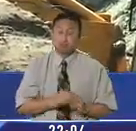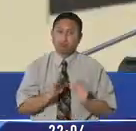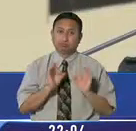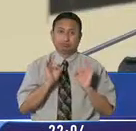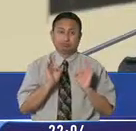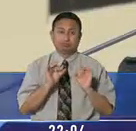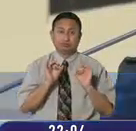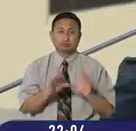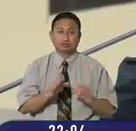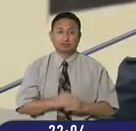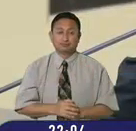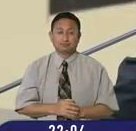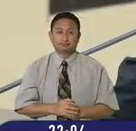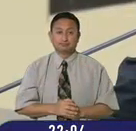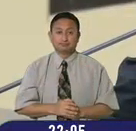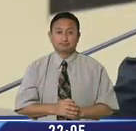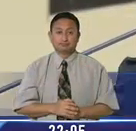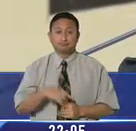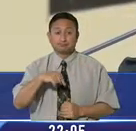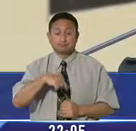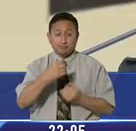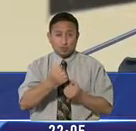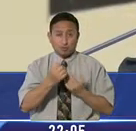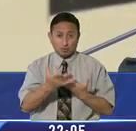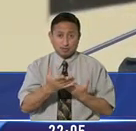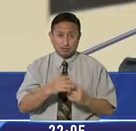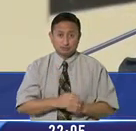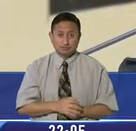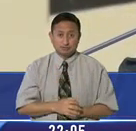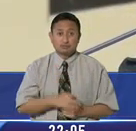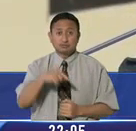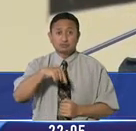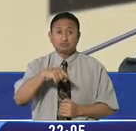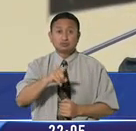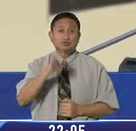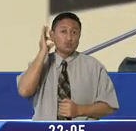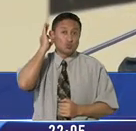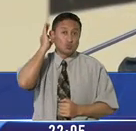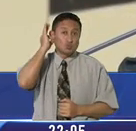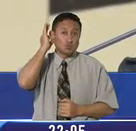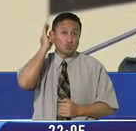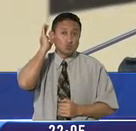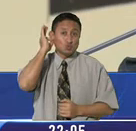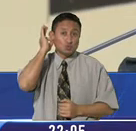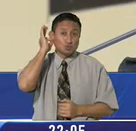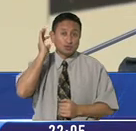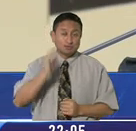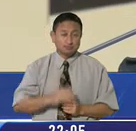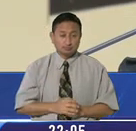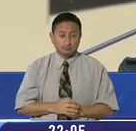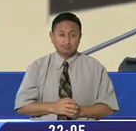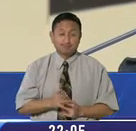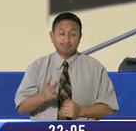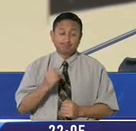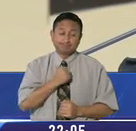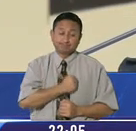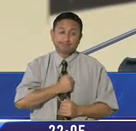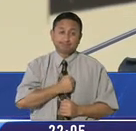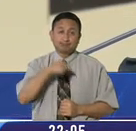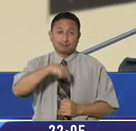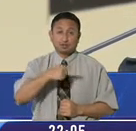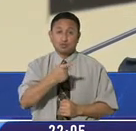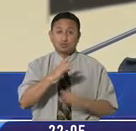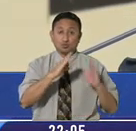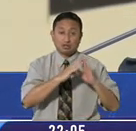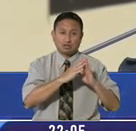suerte. Queremos darles a conocer que tenemos una señora que lamentablemente fue desplazada